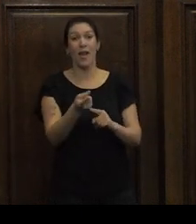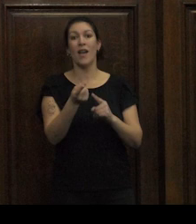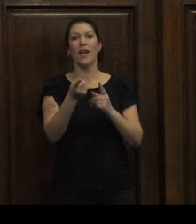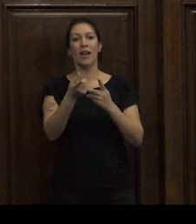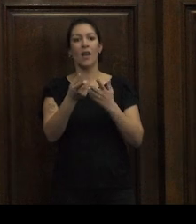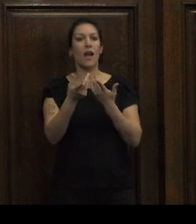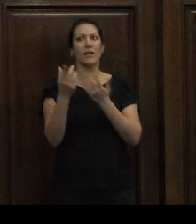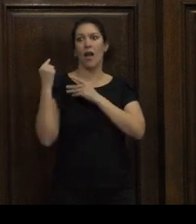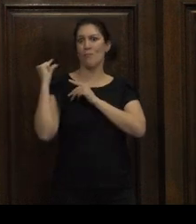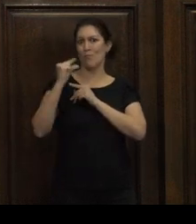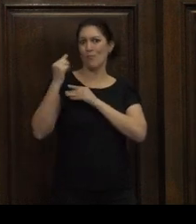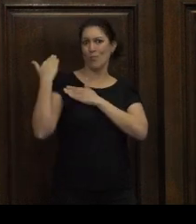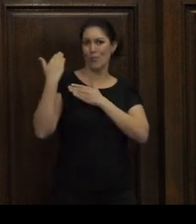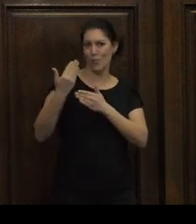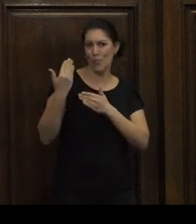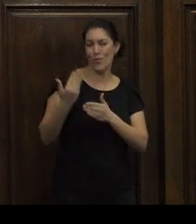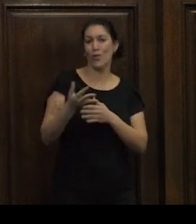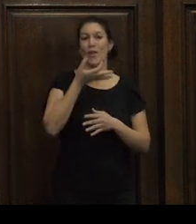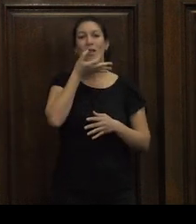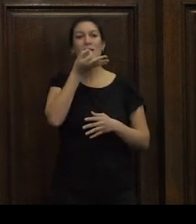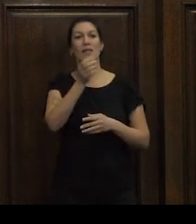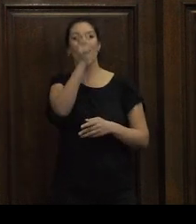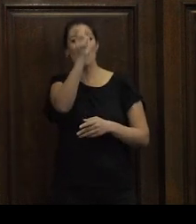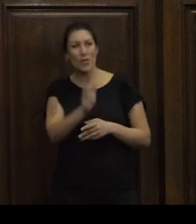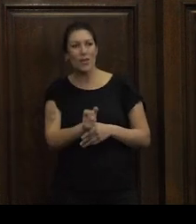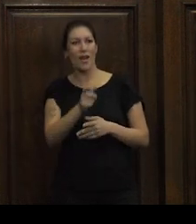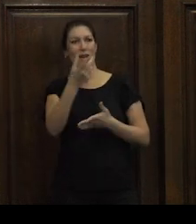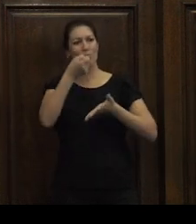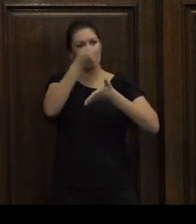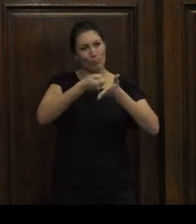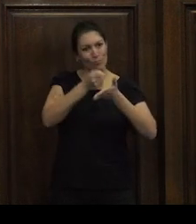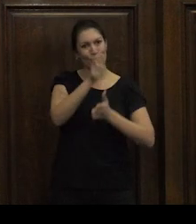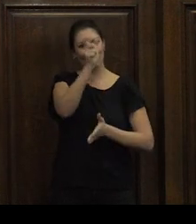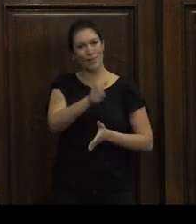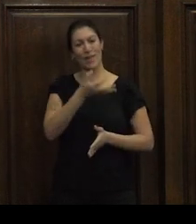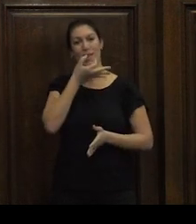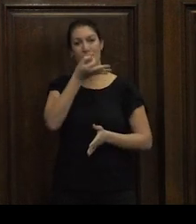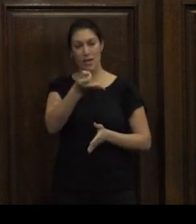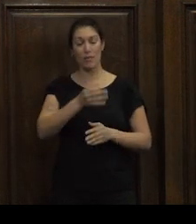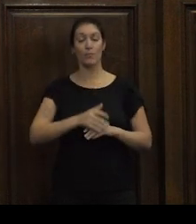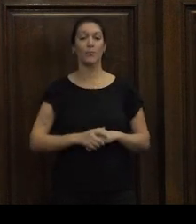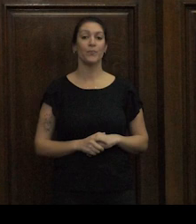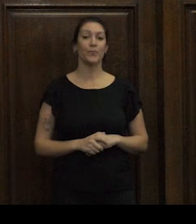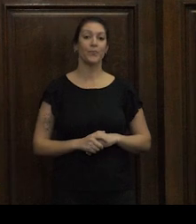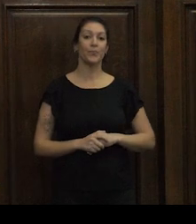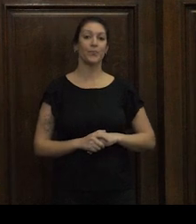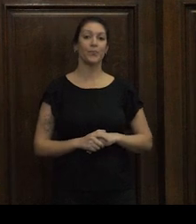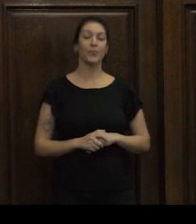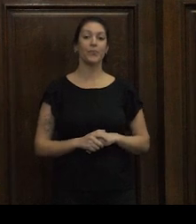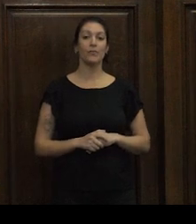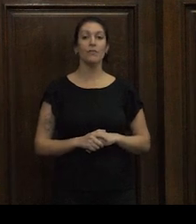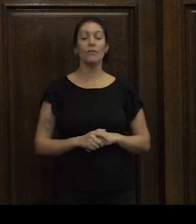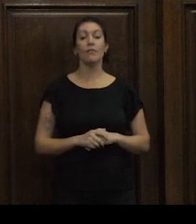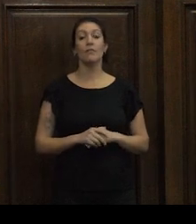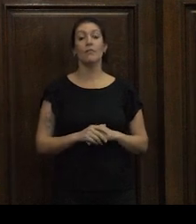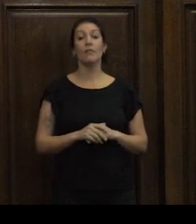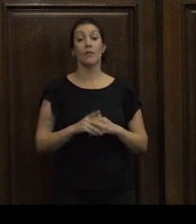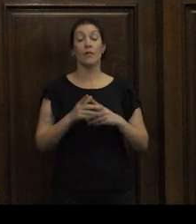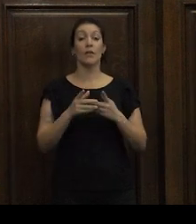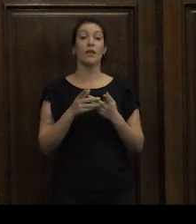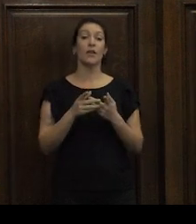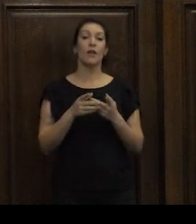impronunciable hasta hace muy poco, sobre todo por alguien como él. De modo que